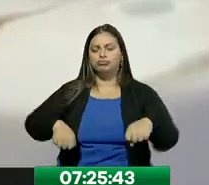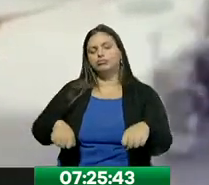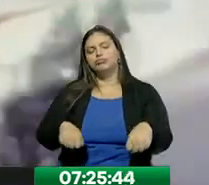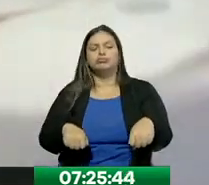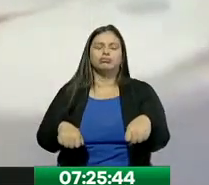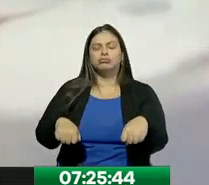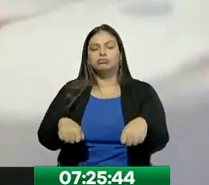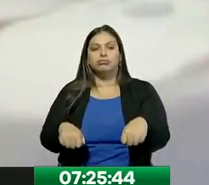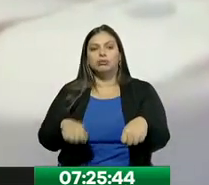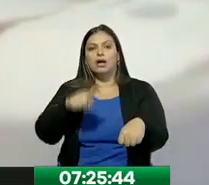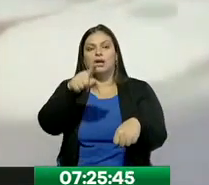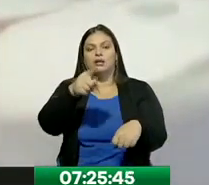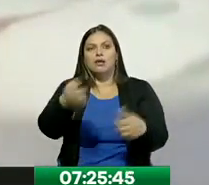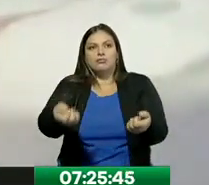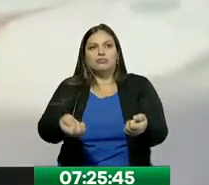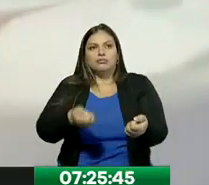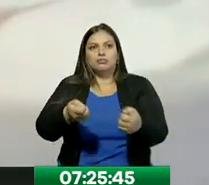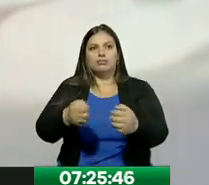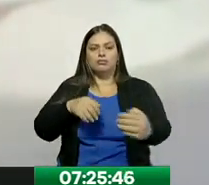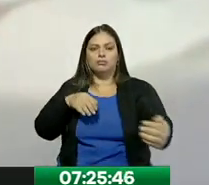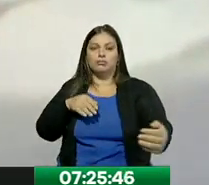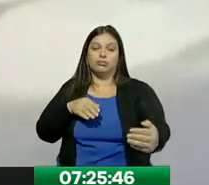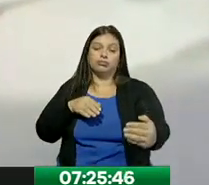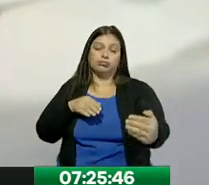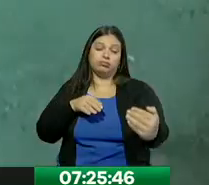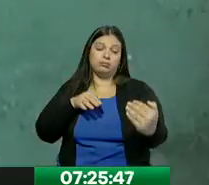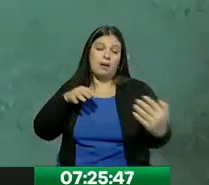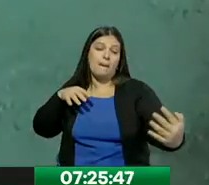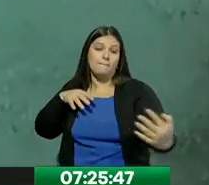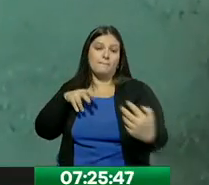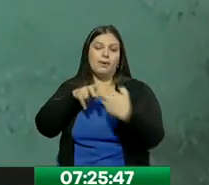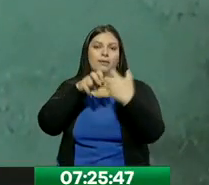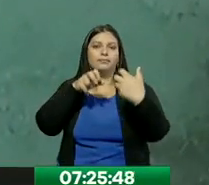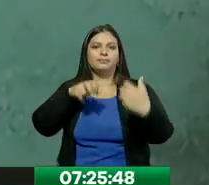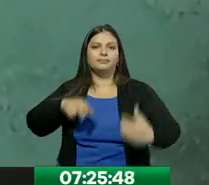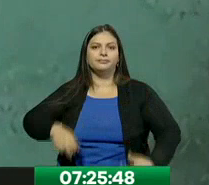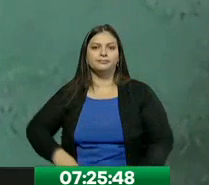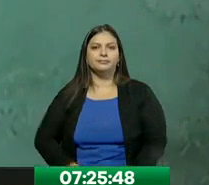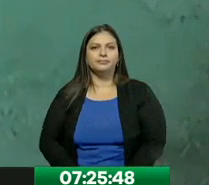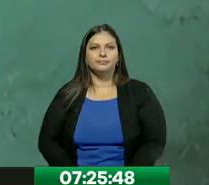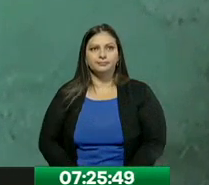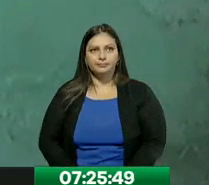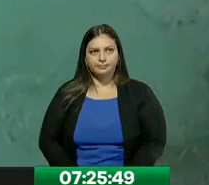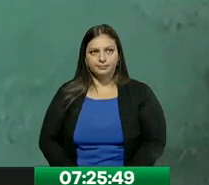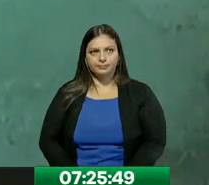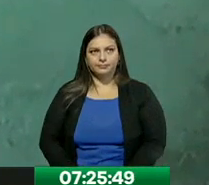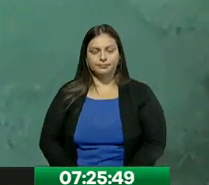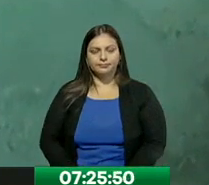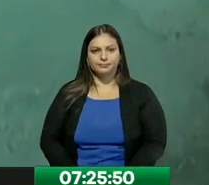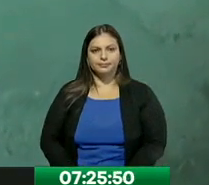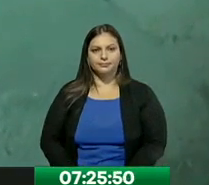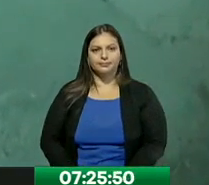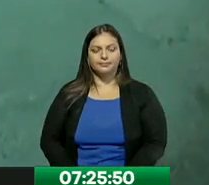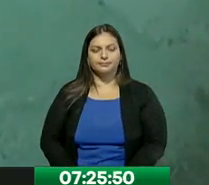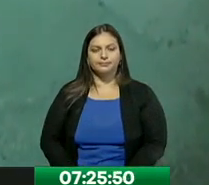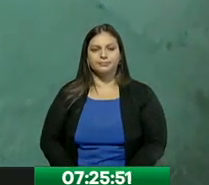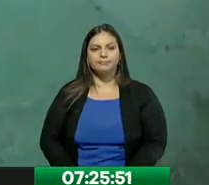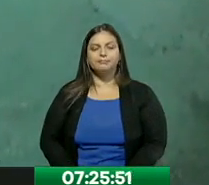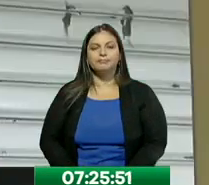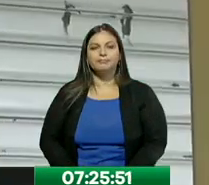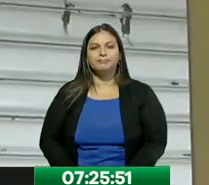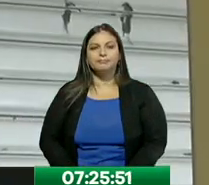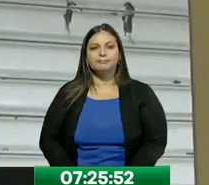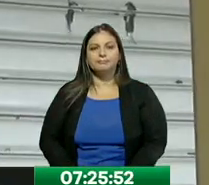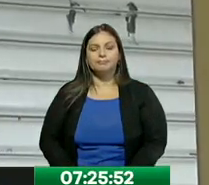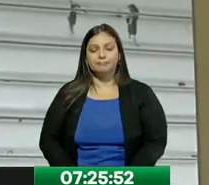vuelta como para ir hacia el Jocay. ¿Y ahí se impacta? Y impacta la moto, sí. O